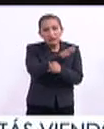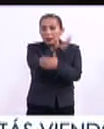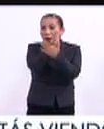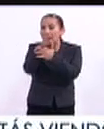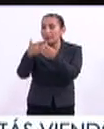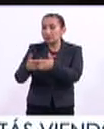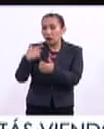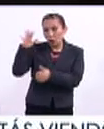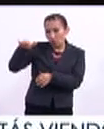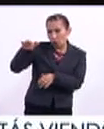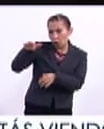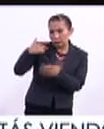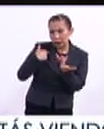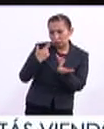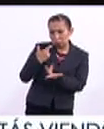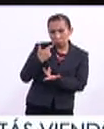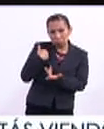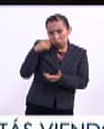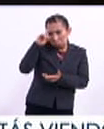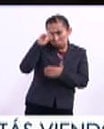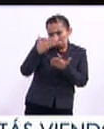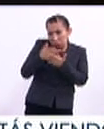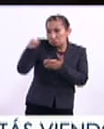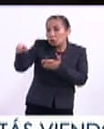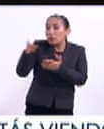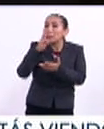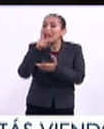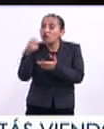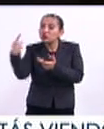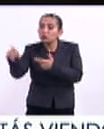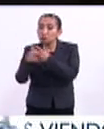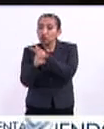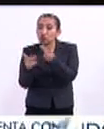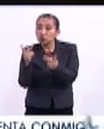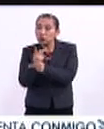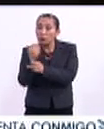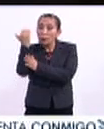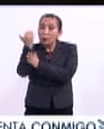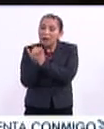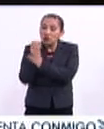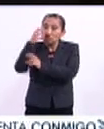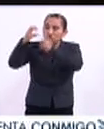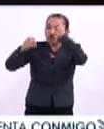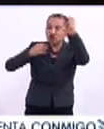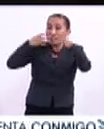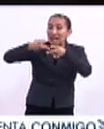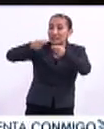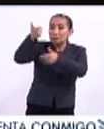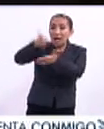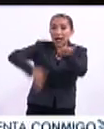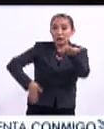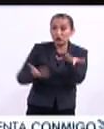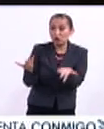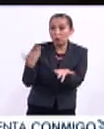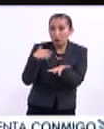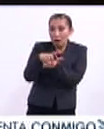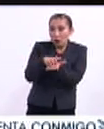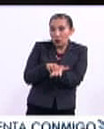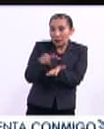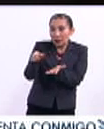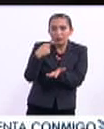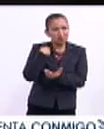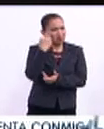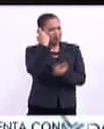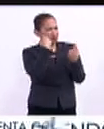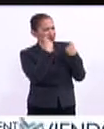a proponerles cómo producir mejor, contaminando menos y gastando menos, y les cuesta mucho trabajo, como que son